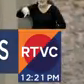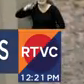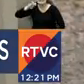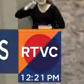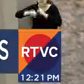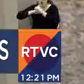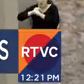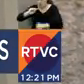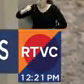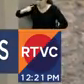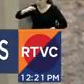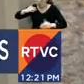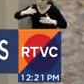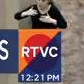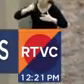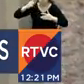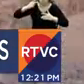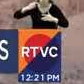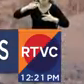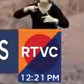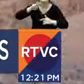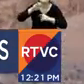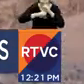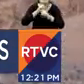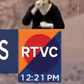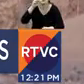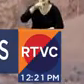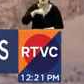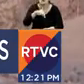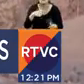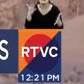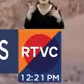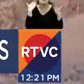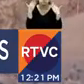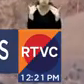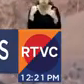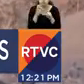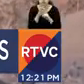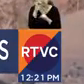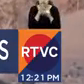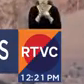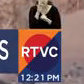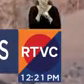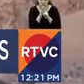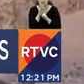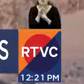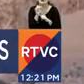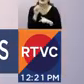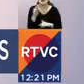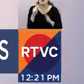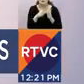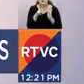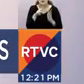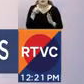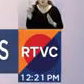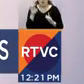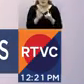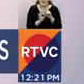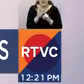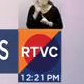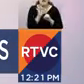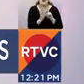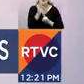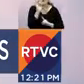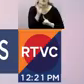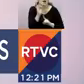datos internacionales fueron contrastadas por el organismo y concluyó que por 7º año consecutivo la temperatura mundial